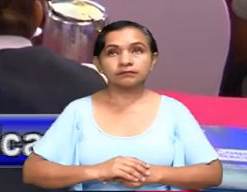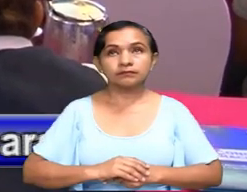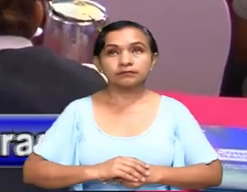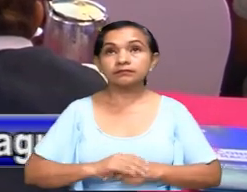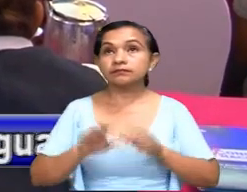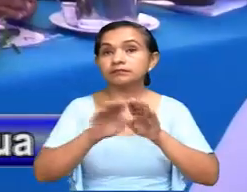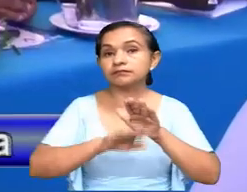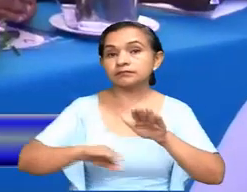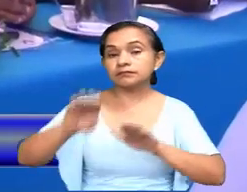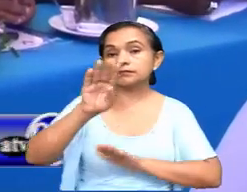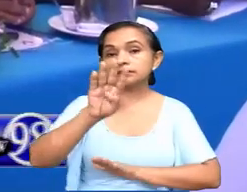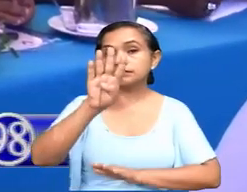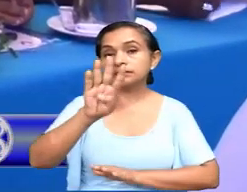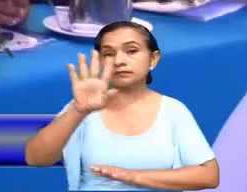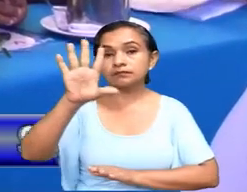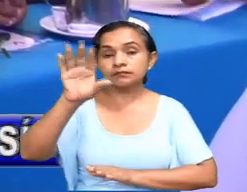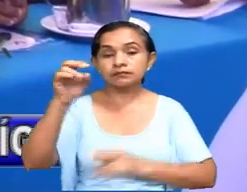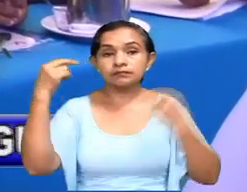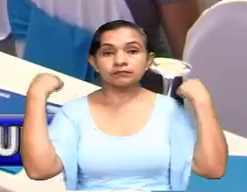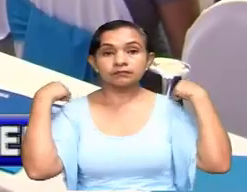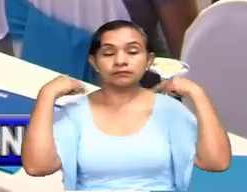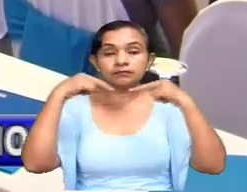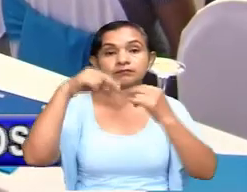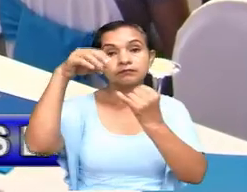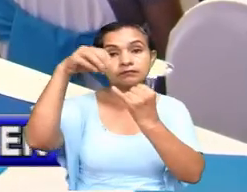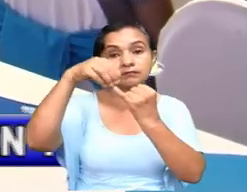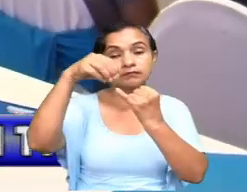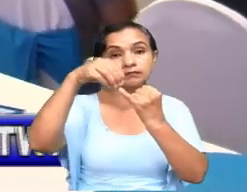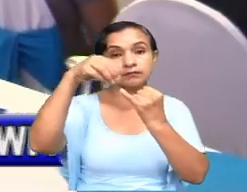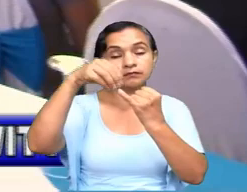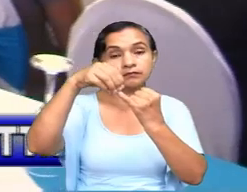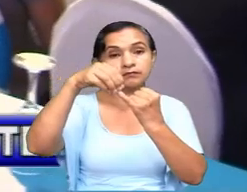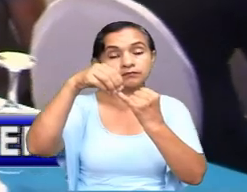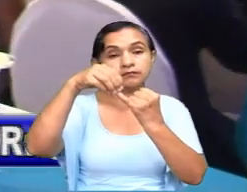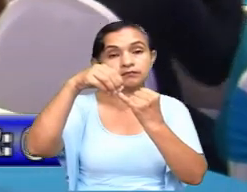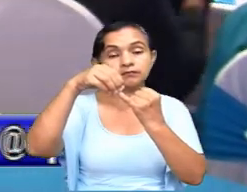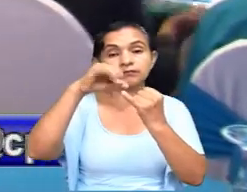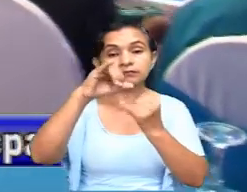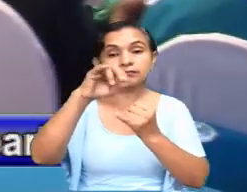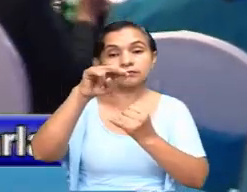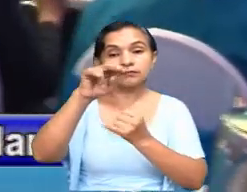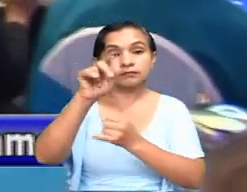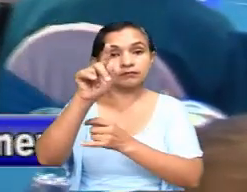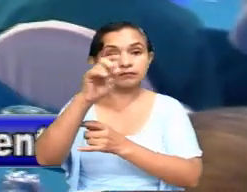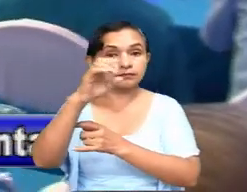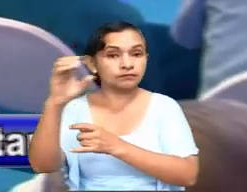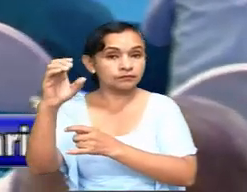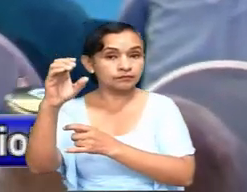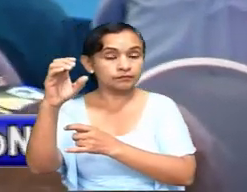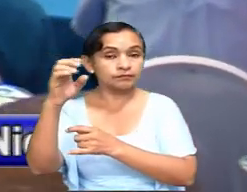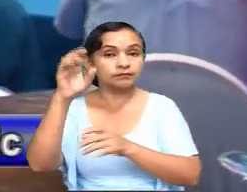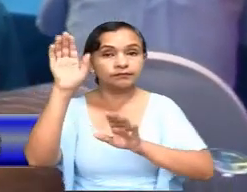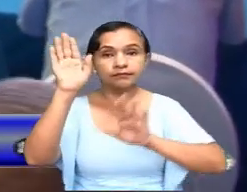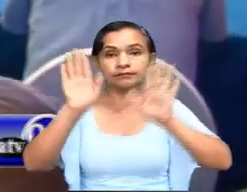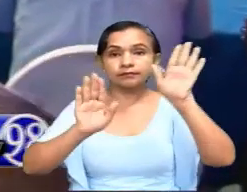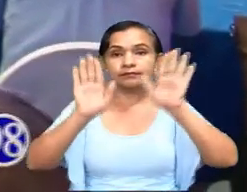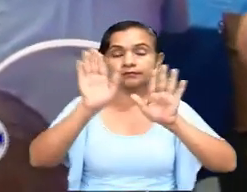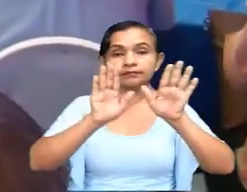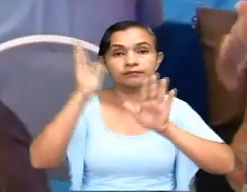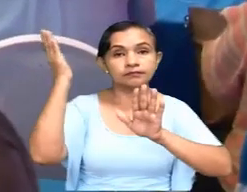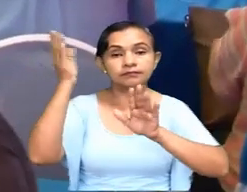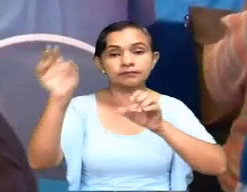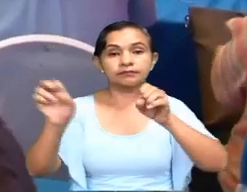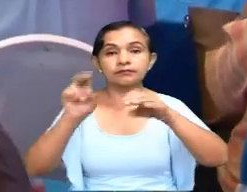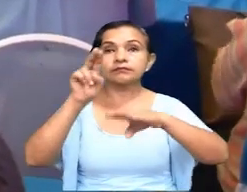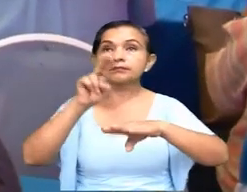Más de 450 docentes de educación técnica del Instituto Nacional Tecnológico INATEC participaron en un Congreso Nacional